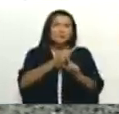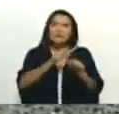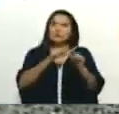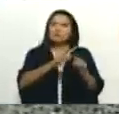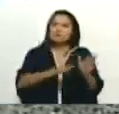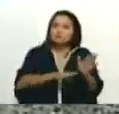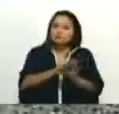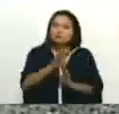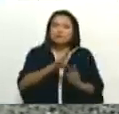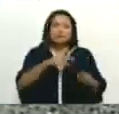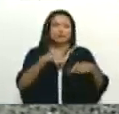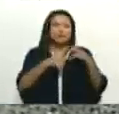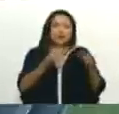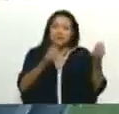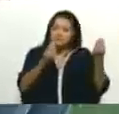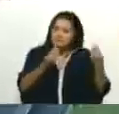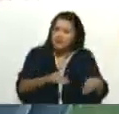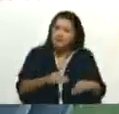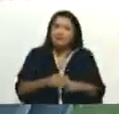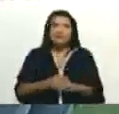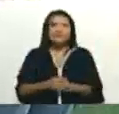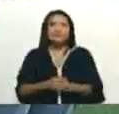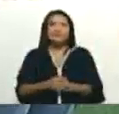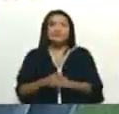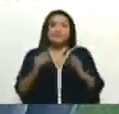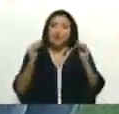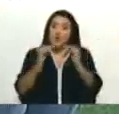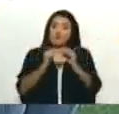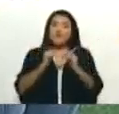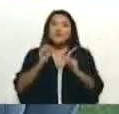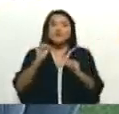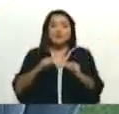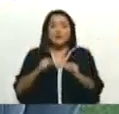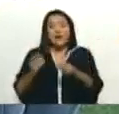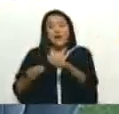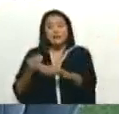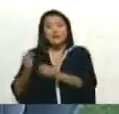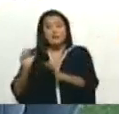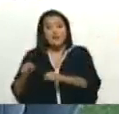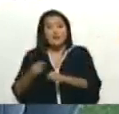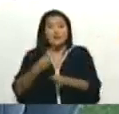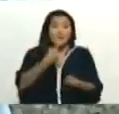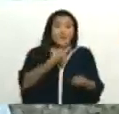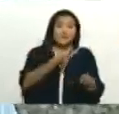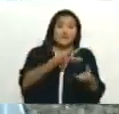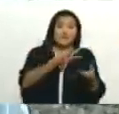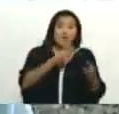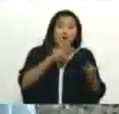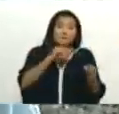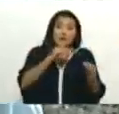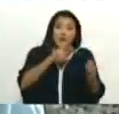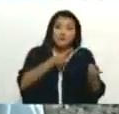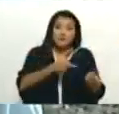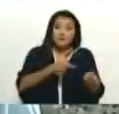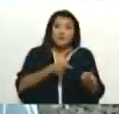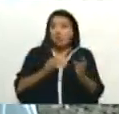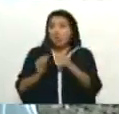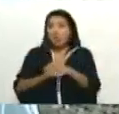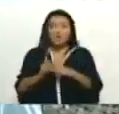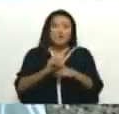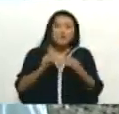más revolucionarios que nunca y ser coherentes con nuestro discurso y con nuestra acción. A nosotros no nos van a